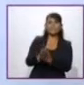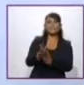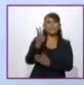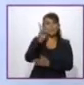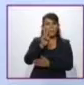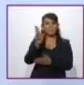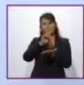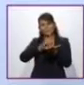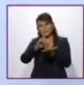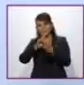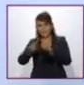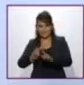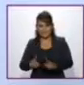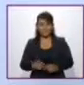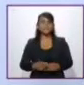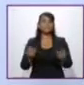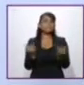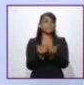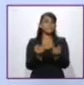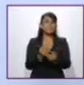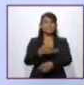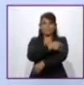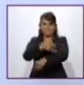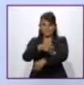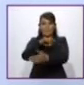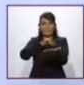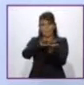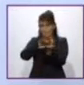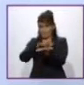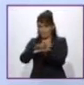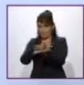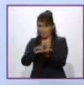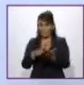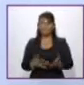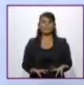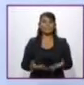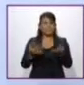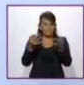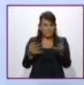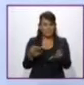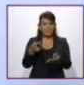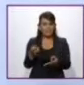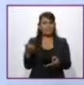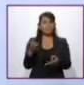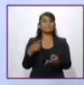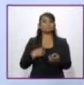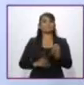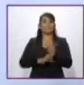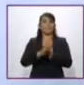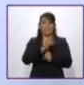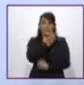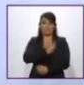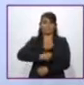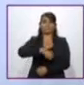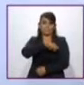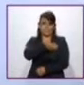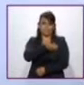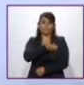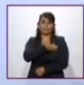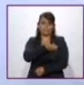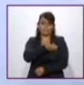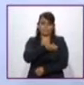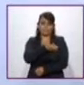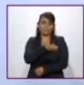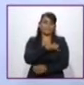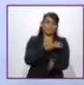a apoyar a las familias que tienen ese problema y lo vamos a ver como un problema de salud pública. Hay otro tema